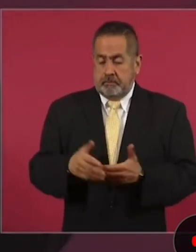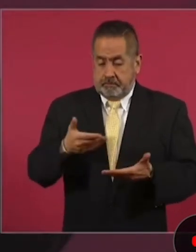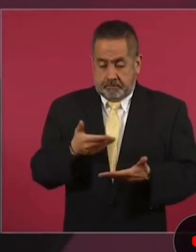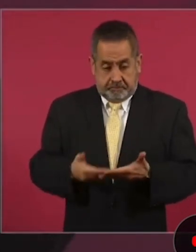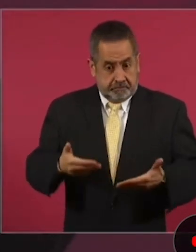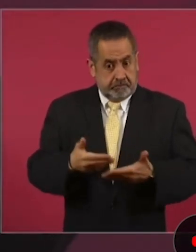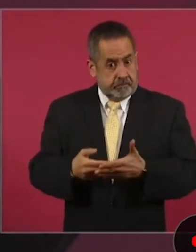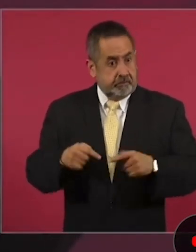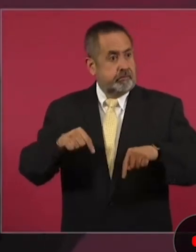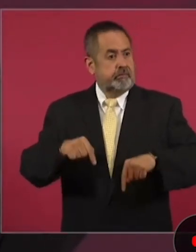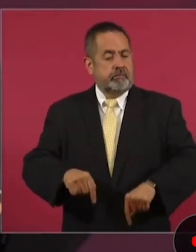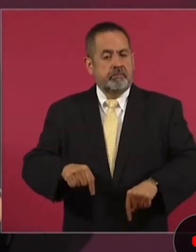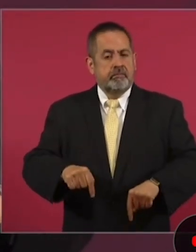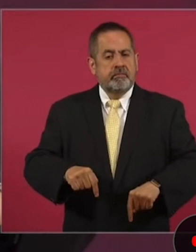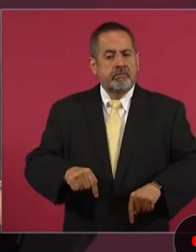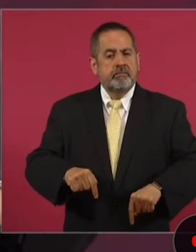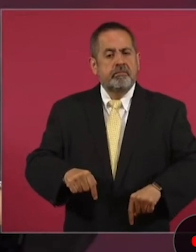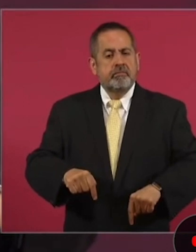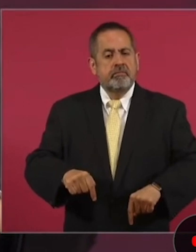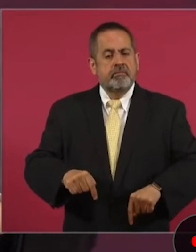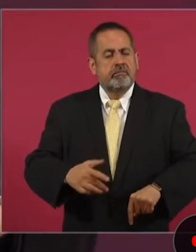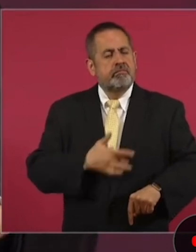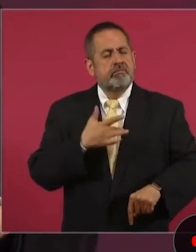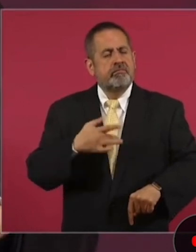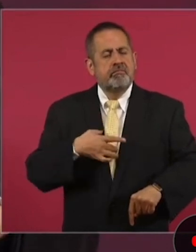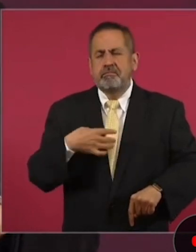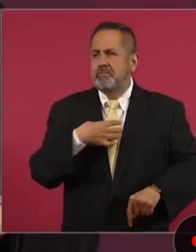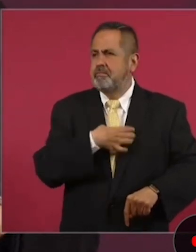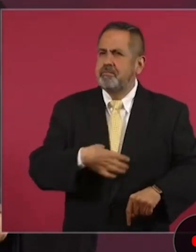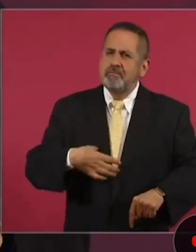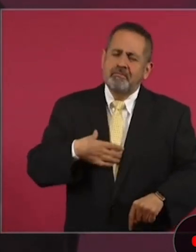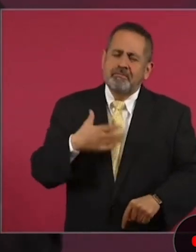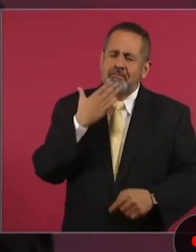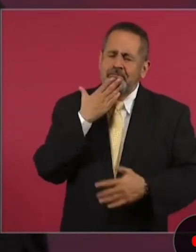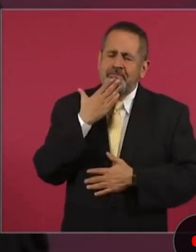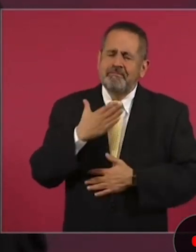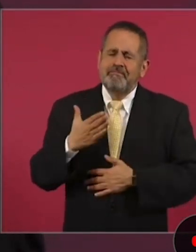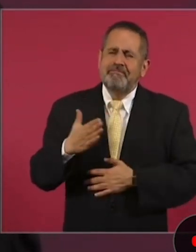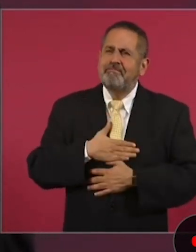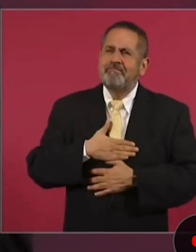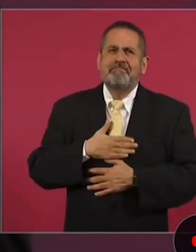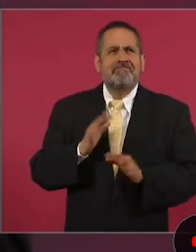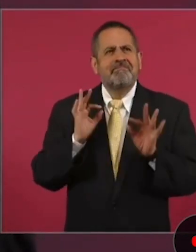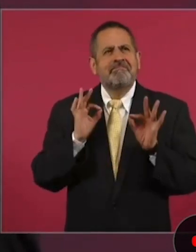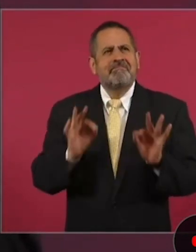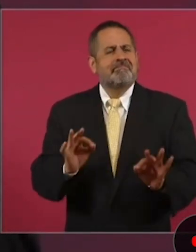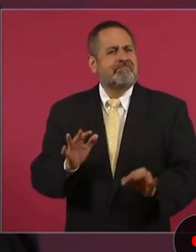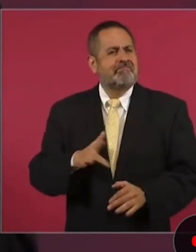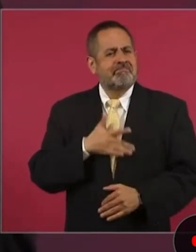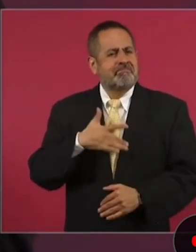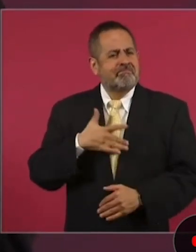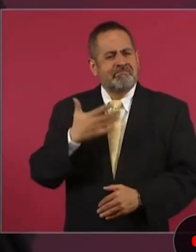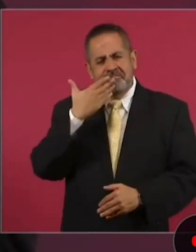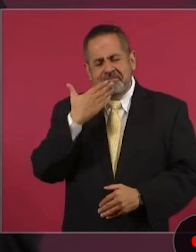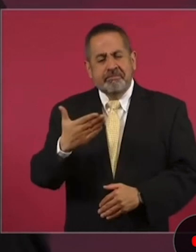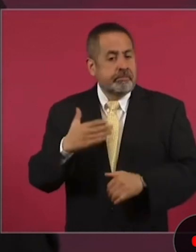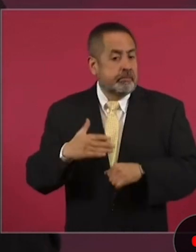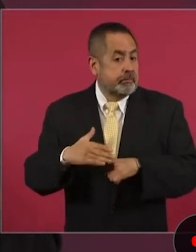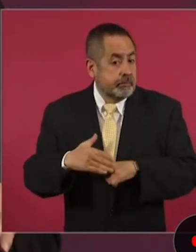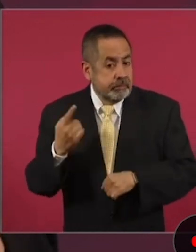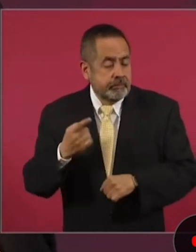que más satisfacción me produce es que hemos logrado